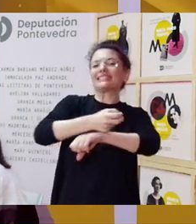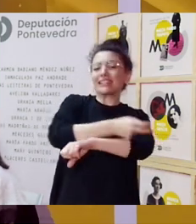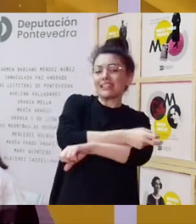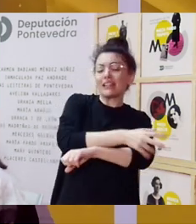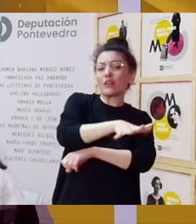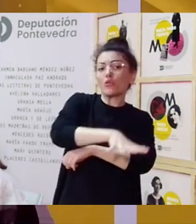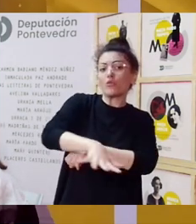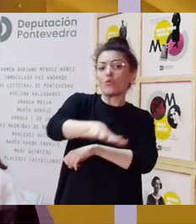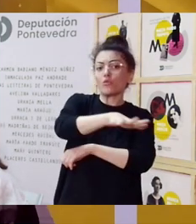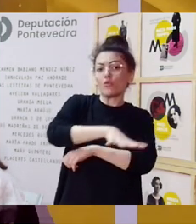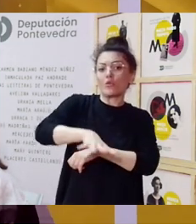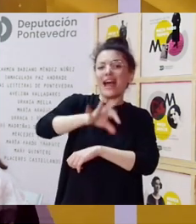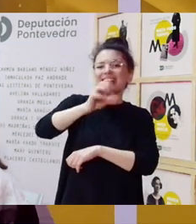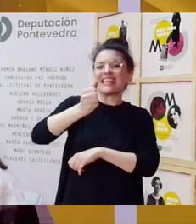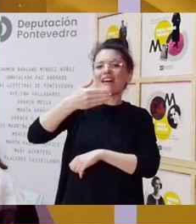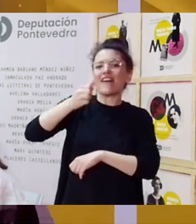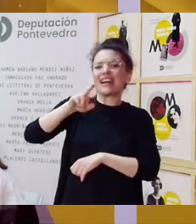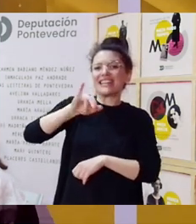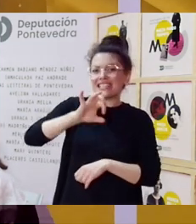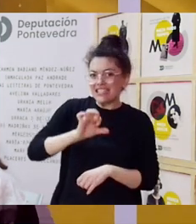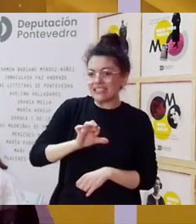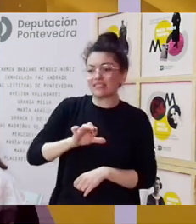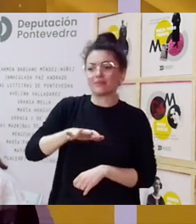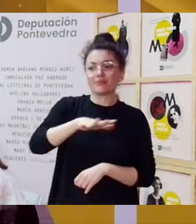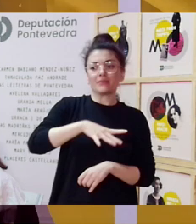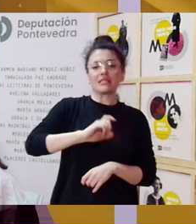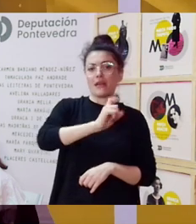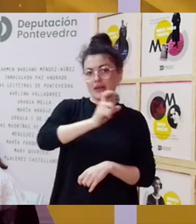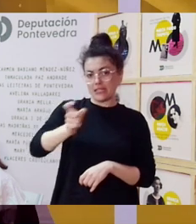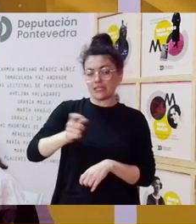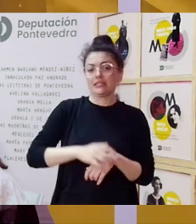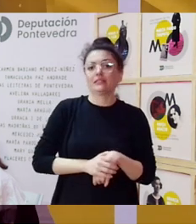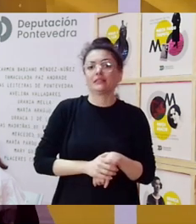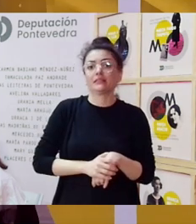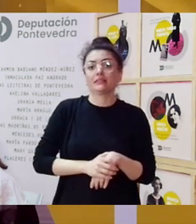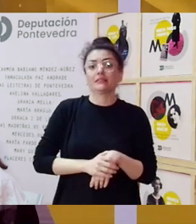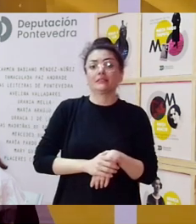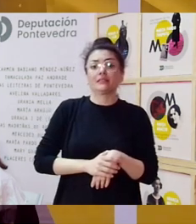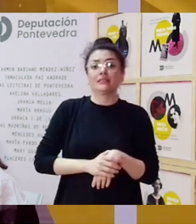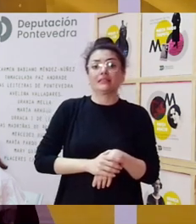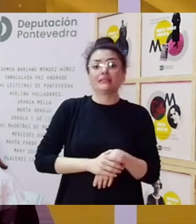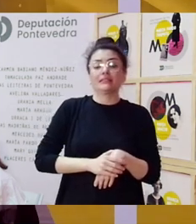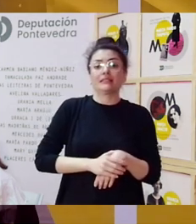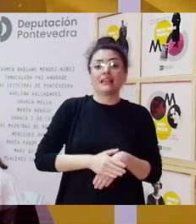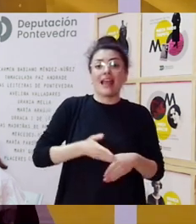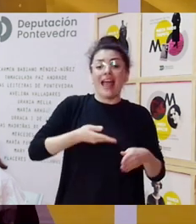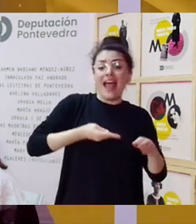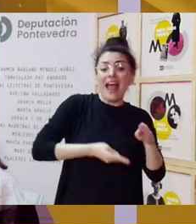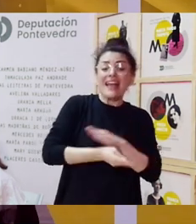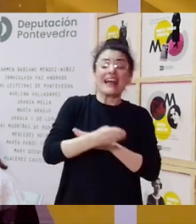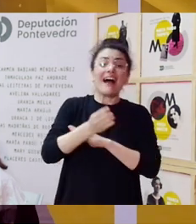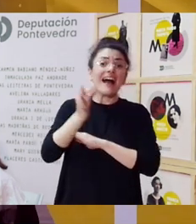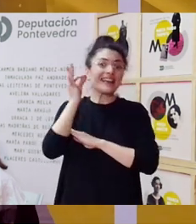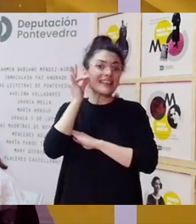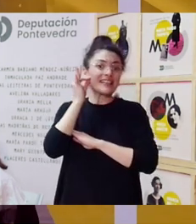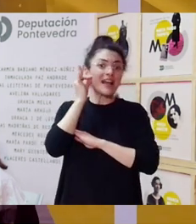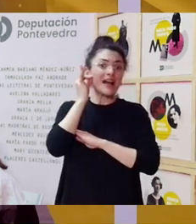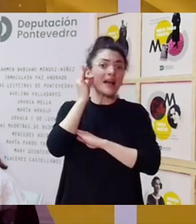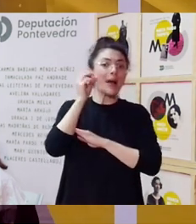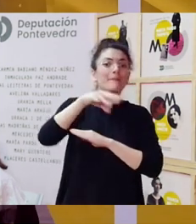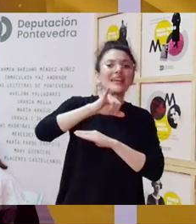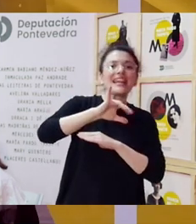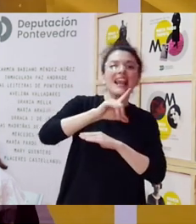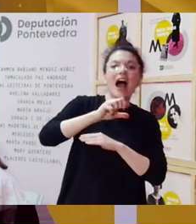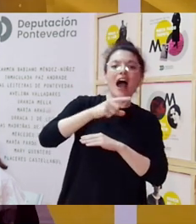en Sabarís. Xa as nenas, Milagros e Chelo,